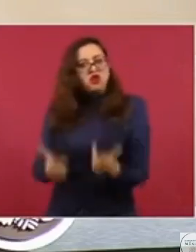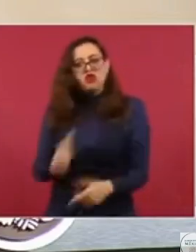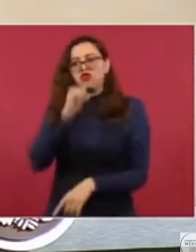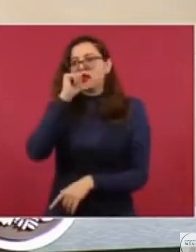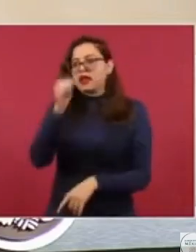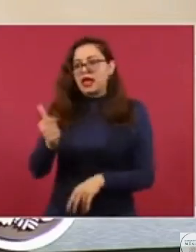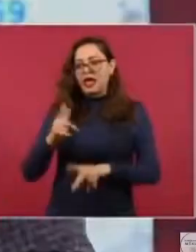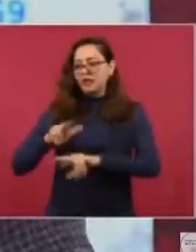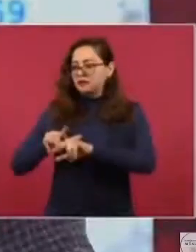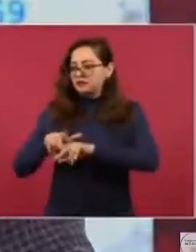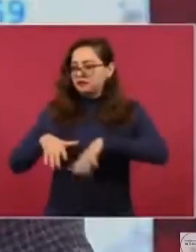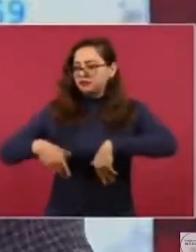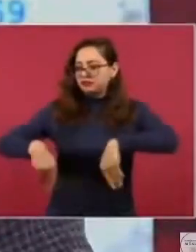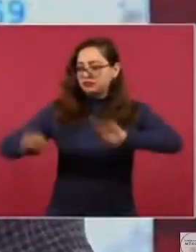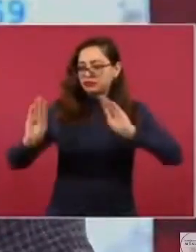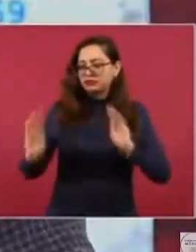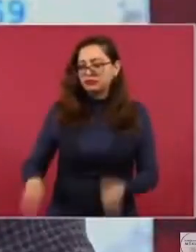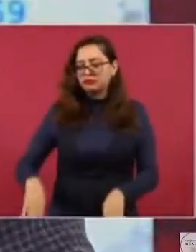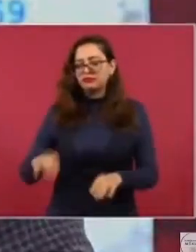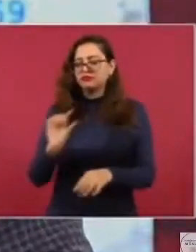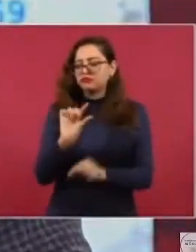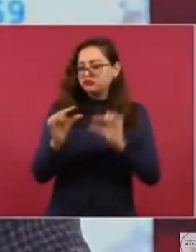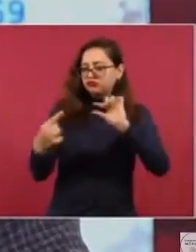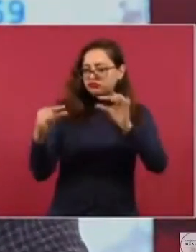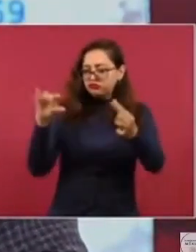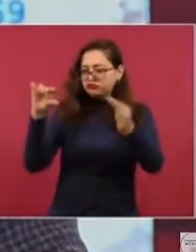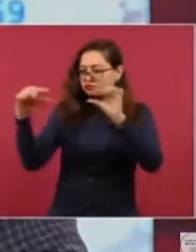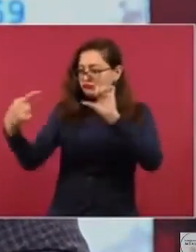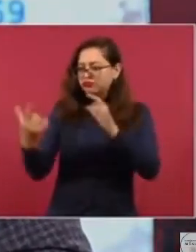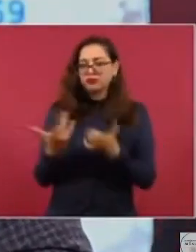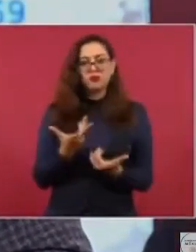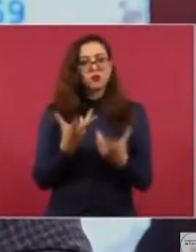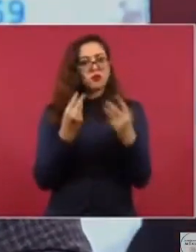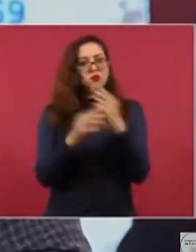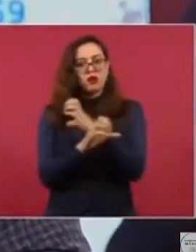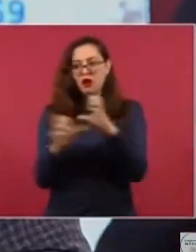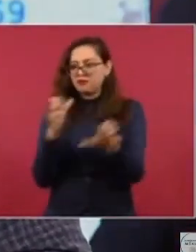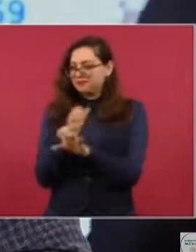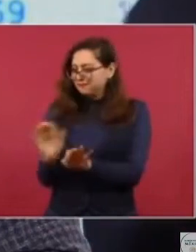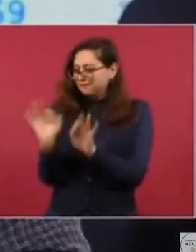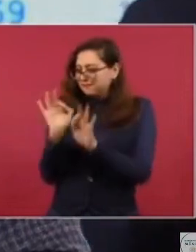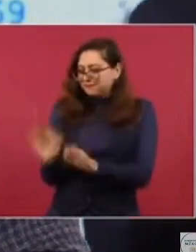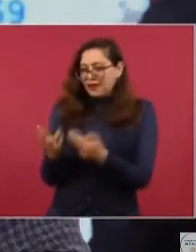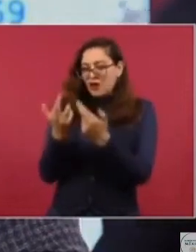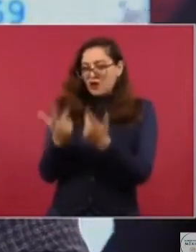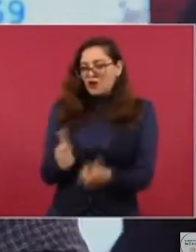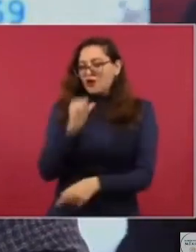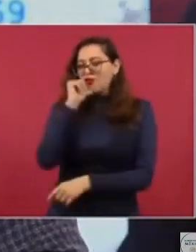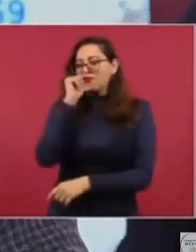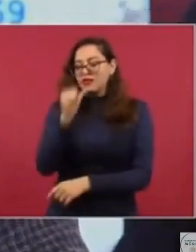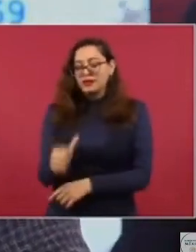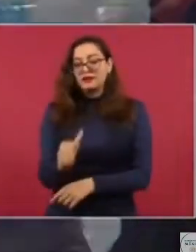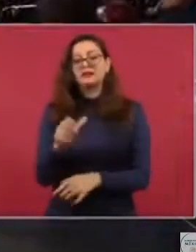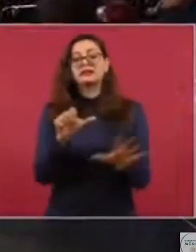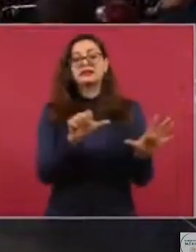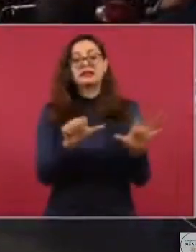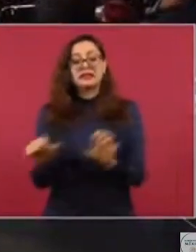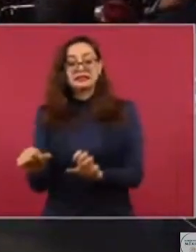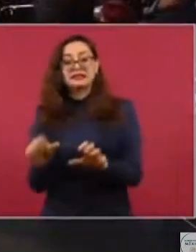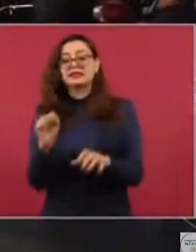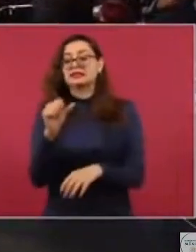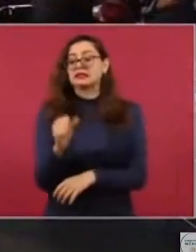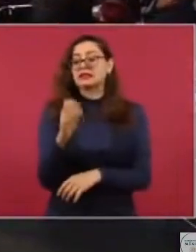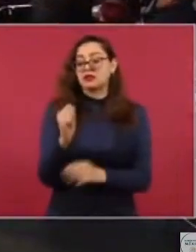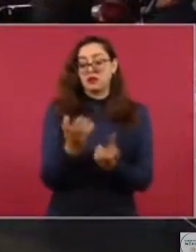metates, figurillas y piezas de cerámica que incluyen 669 vasijas en